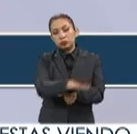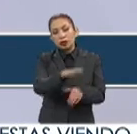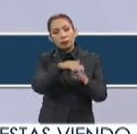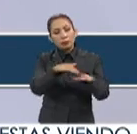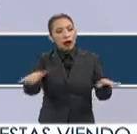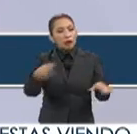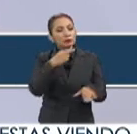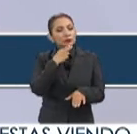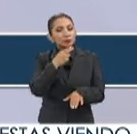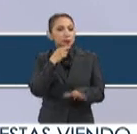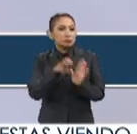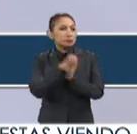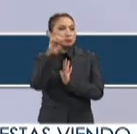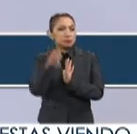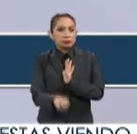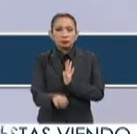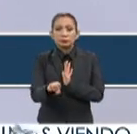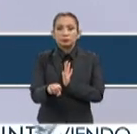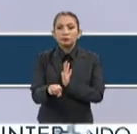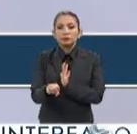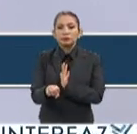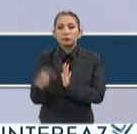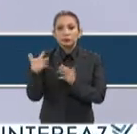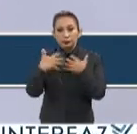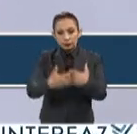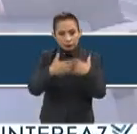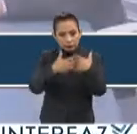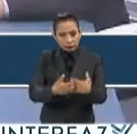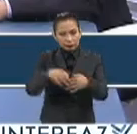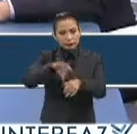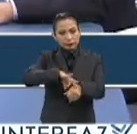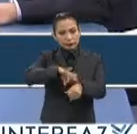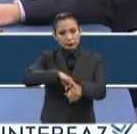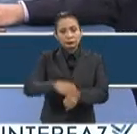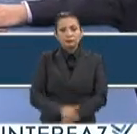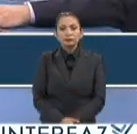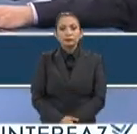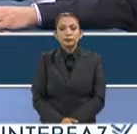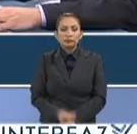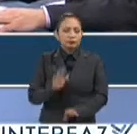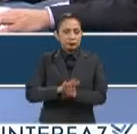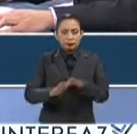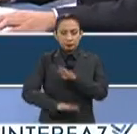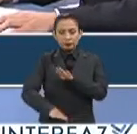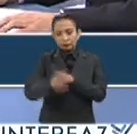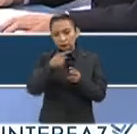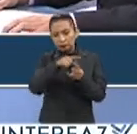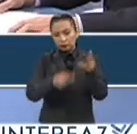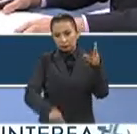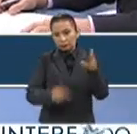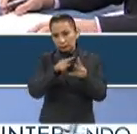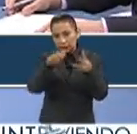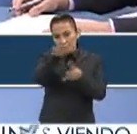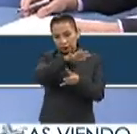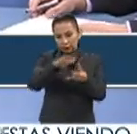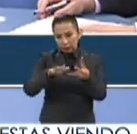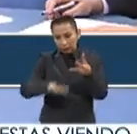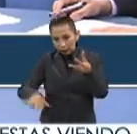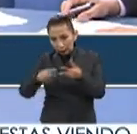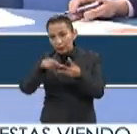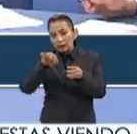más aplicativos, uh-huh, como uh-huh. es la industria farmacéutica. Básicamente son las tres